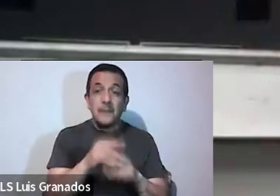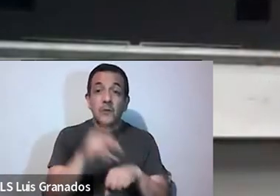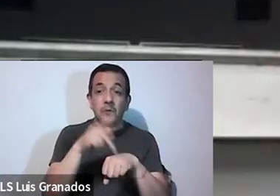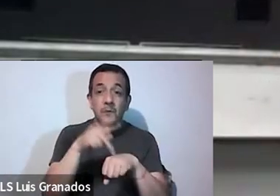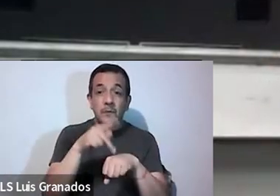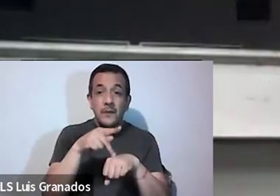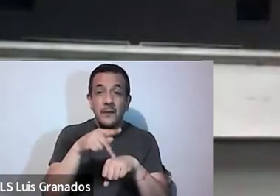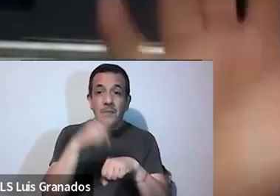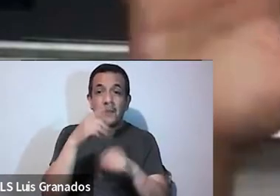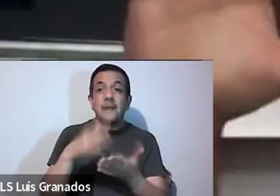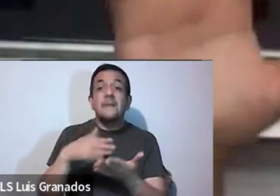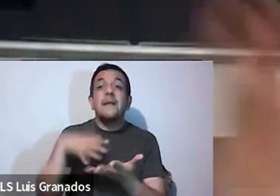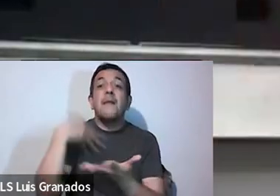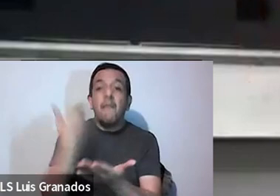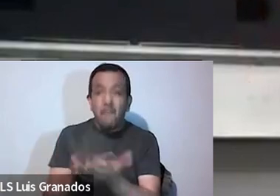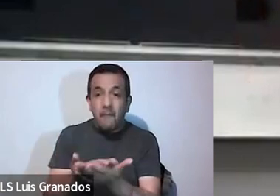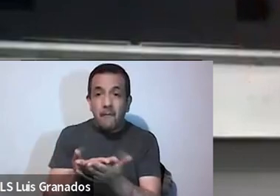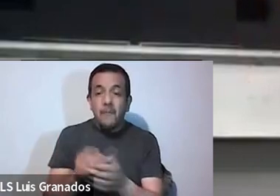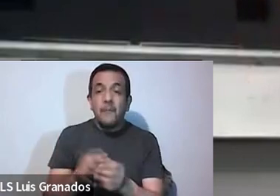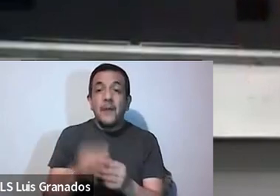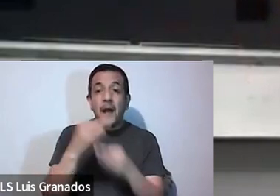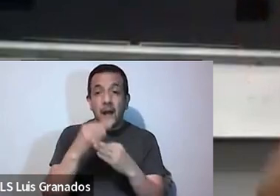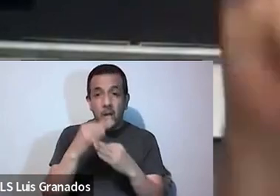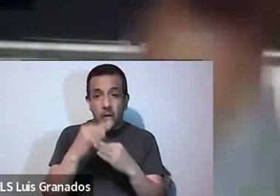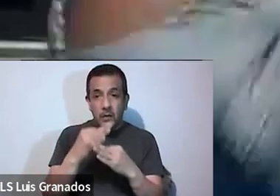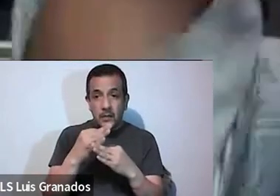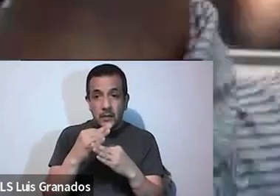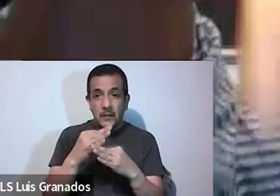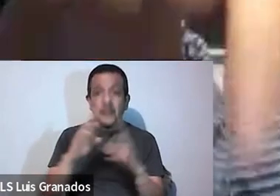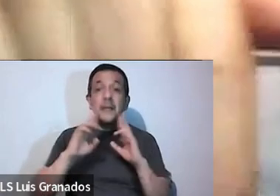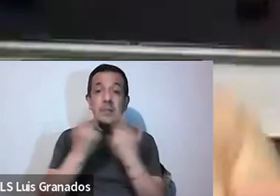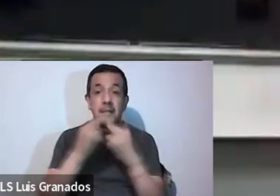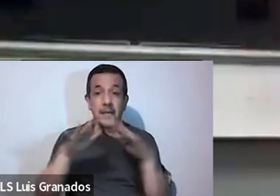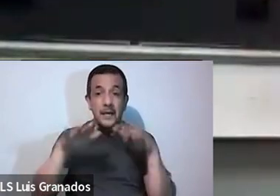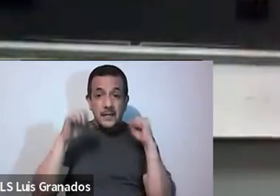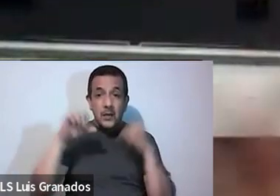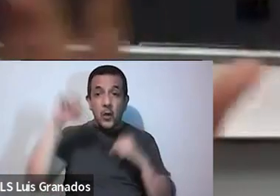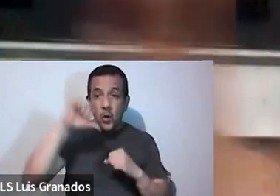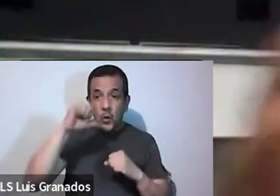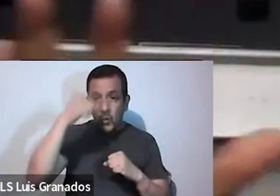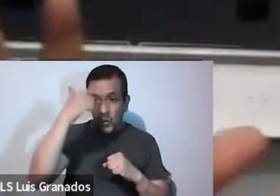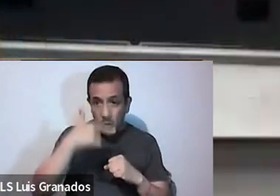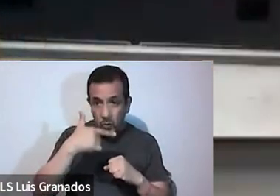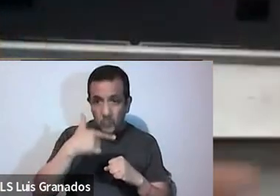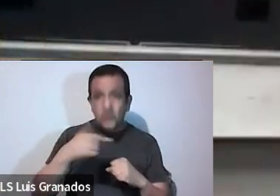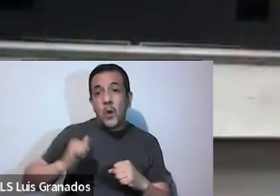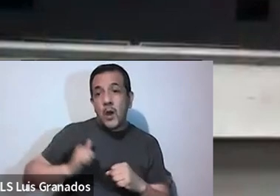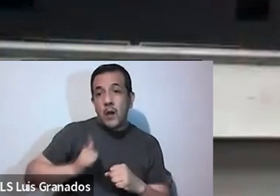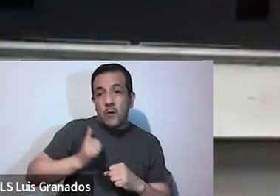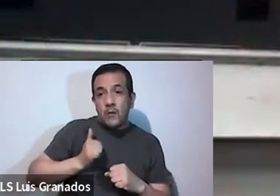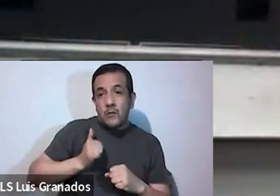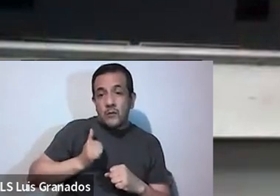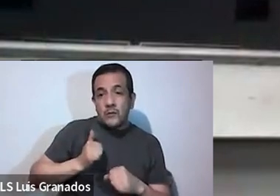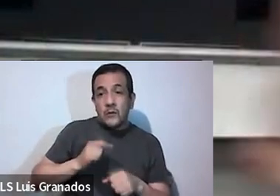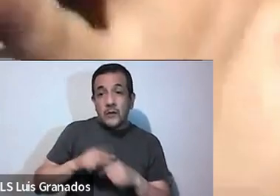tropiezo. Entonces, aprovechemos este retiro, aprovechemos esta noche, aprovechemos todo lo que hemos recibido